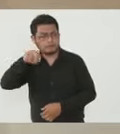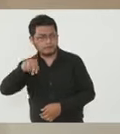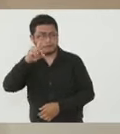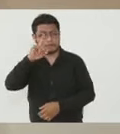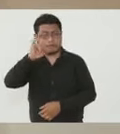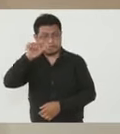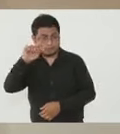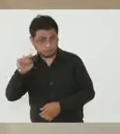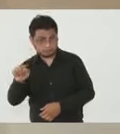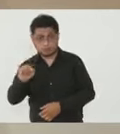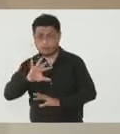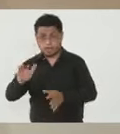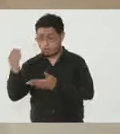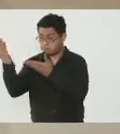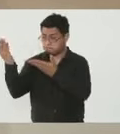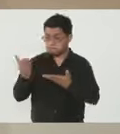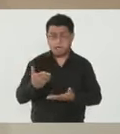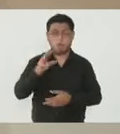han llegado a Yucatán